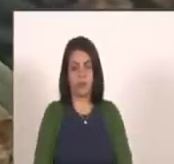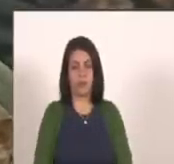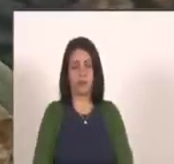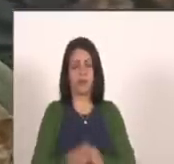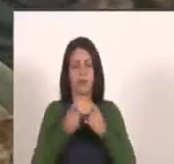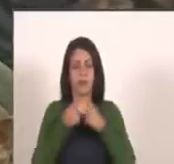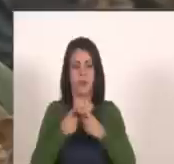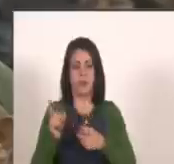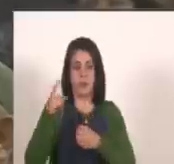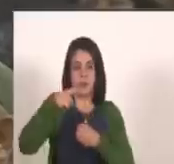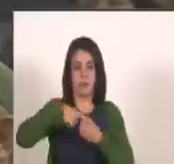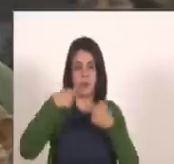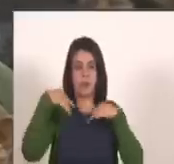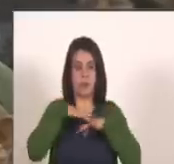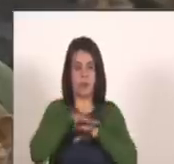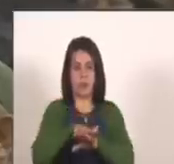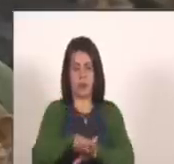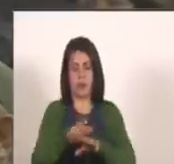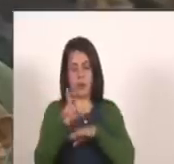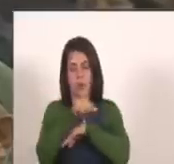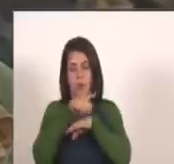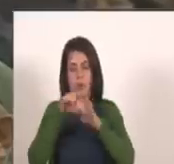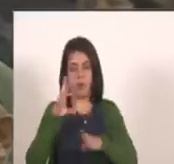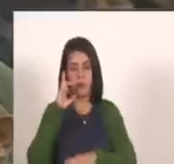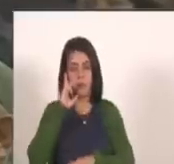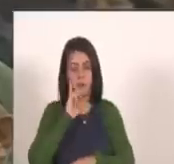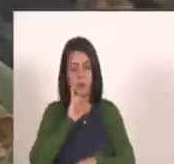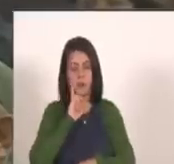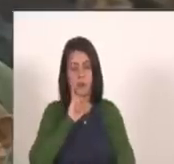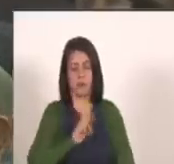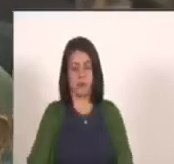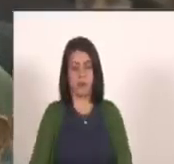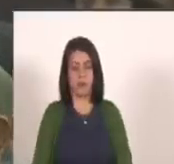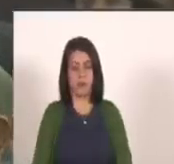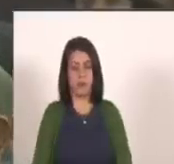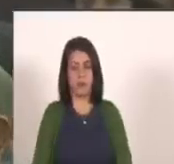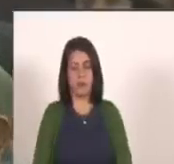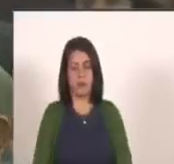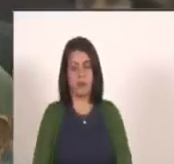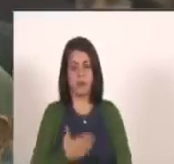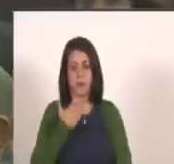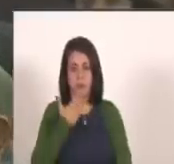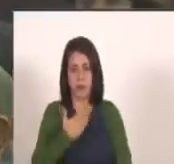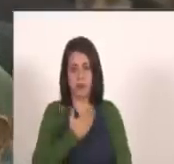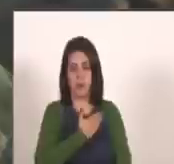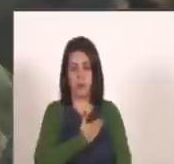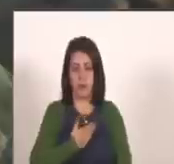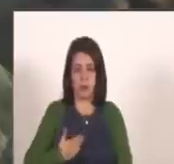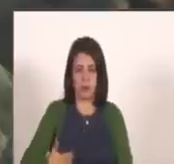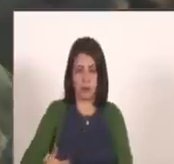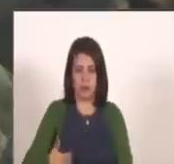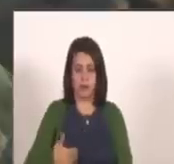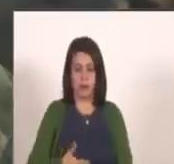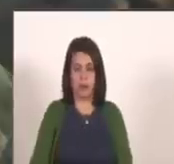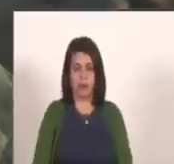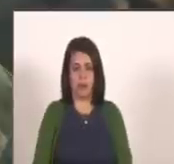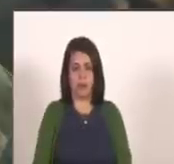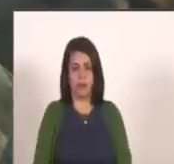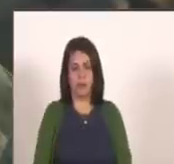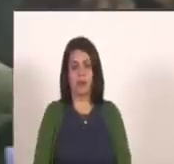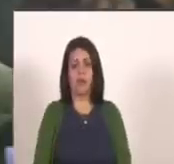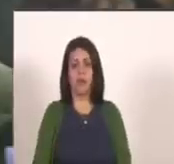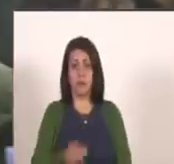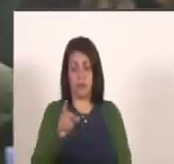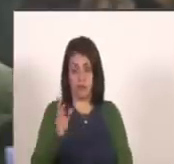cultural de inclusión social del gobierno bolivariano. Le pido, señor presidente, con